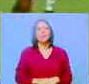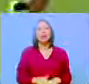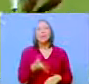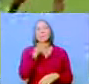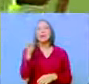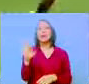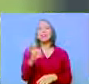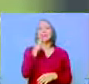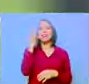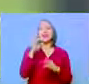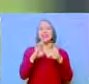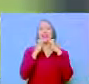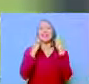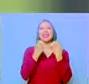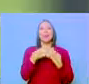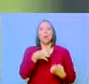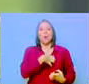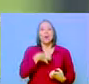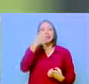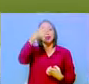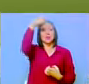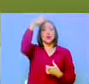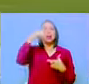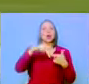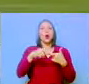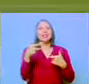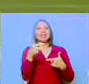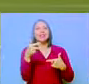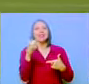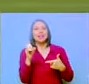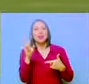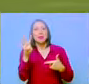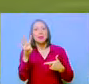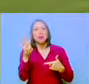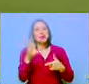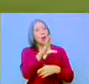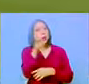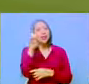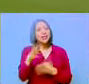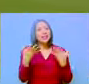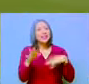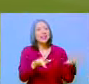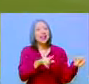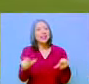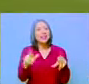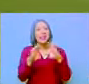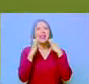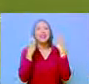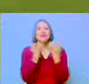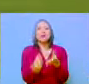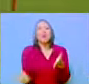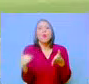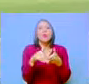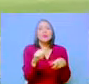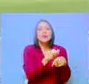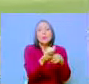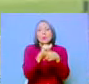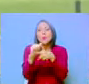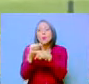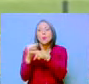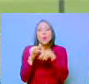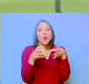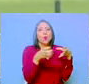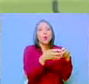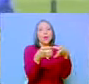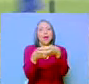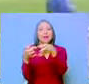estilo del bayern múnich o del schalke04 costa rica ya está preparada para que los equipos vuelvan a los entrenamientos grupales